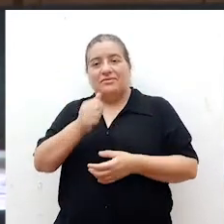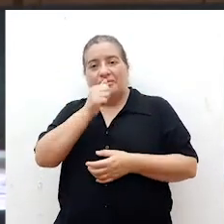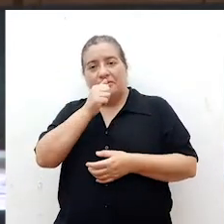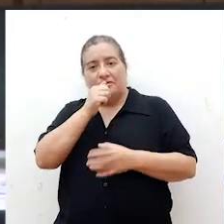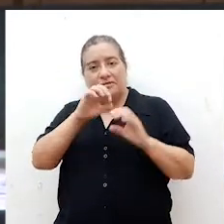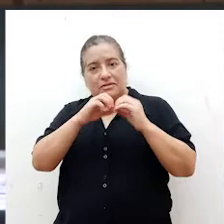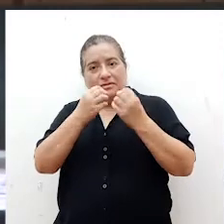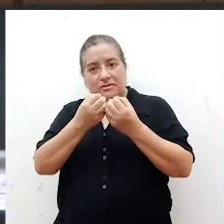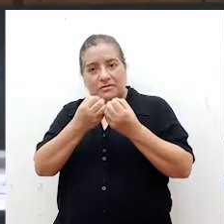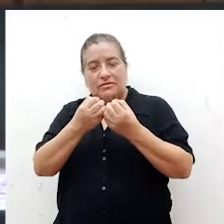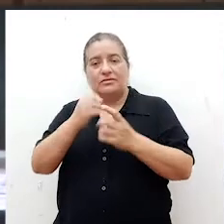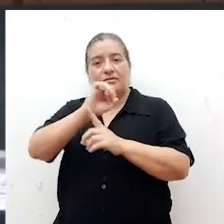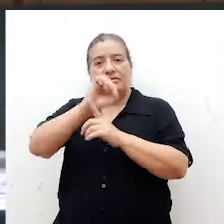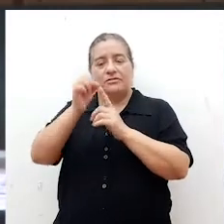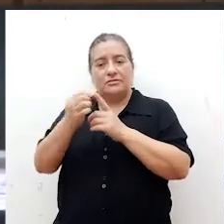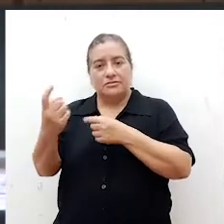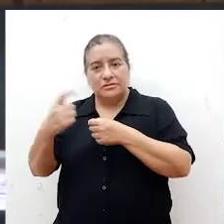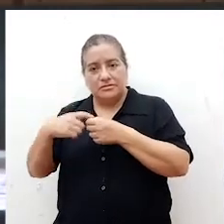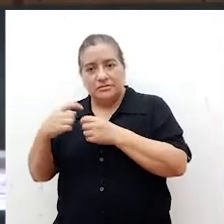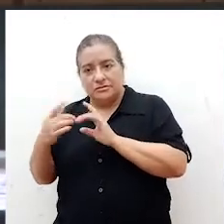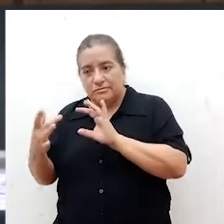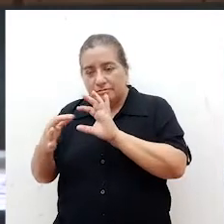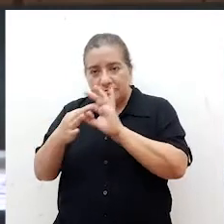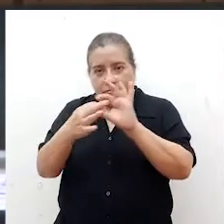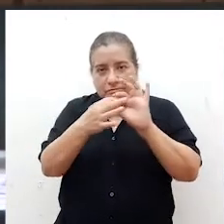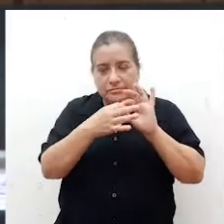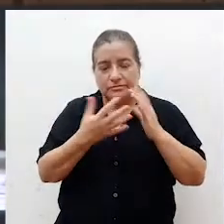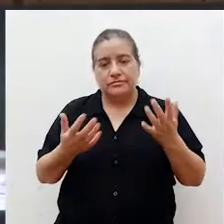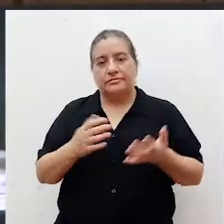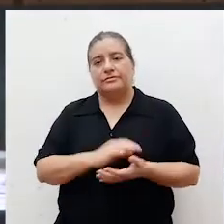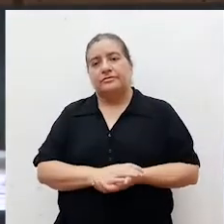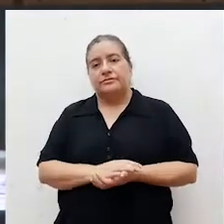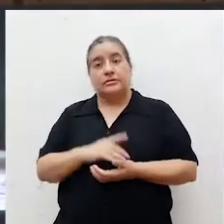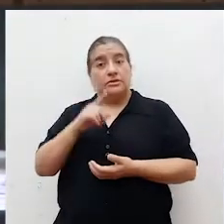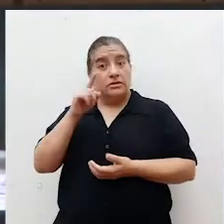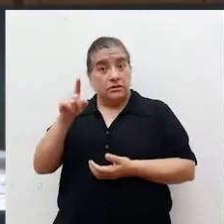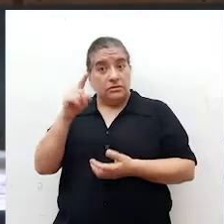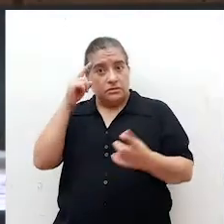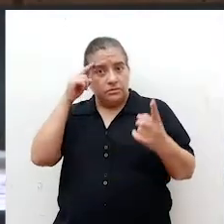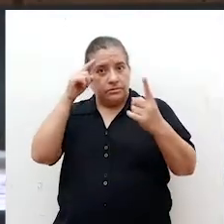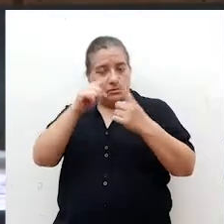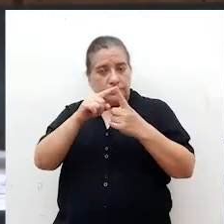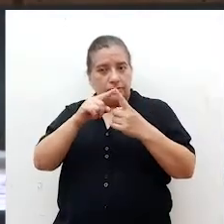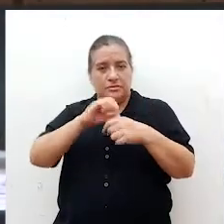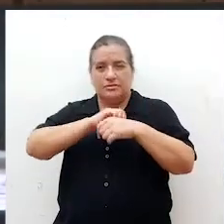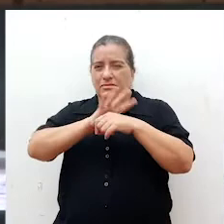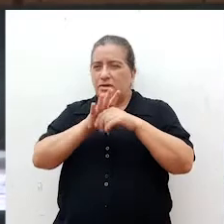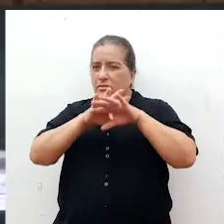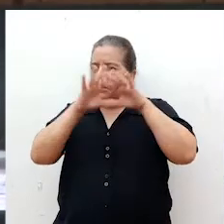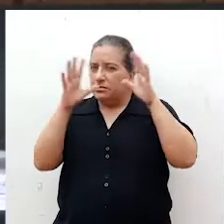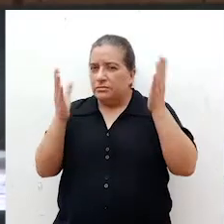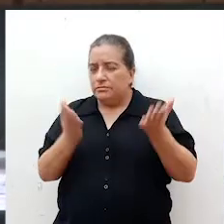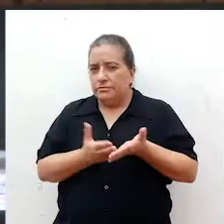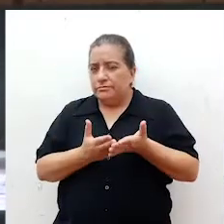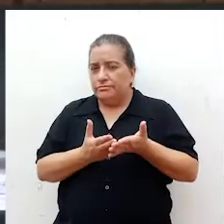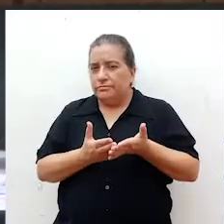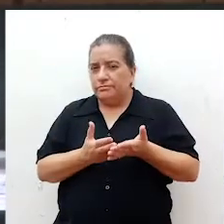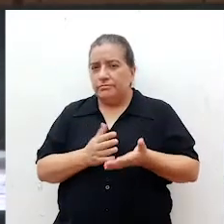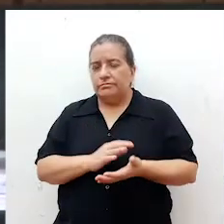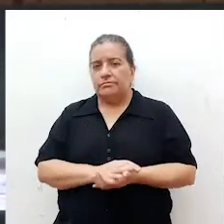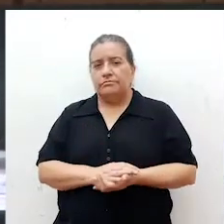un tema del Ejecutivo, este no es un tema ni siquiera de todo el Estado, este es un tema de todo el país, y por eso el